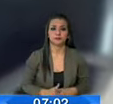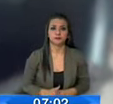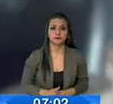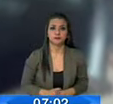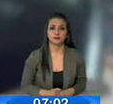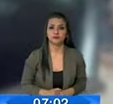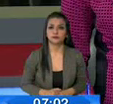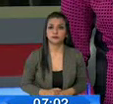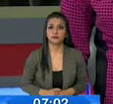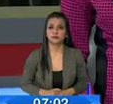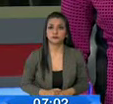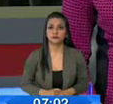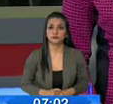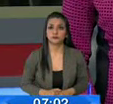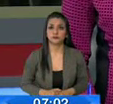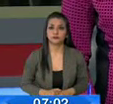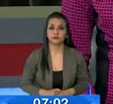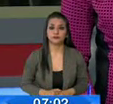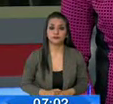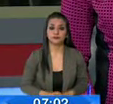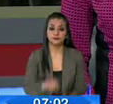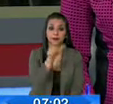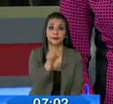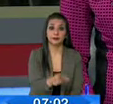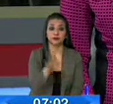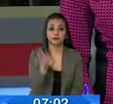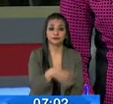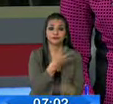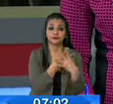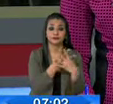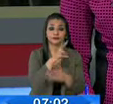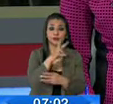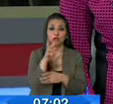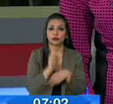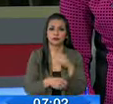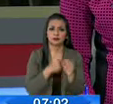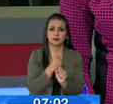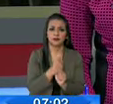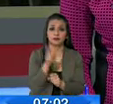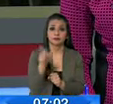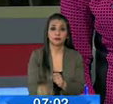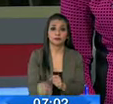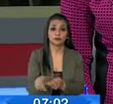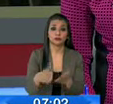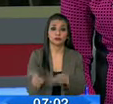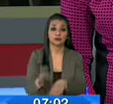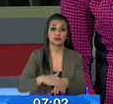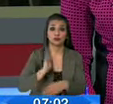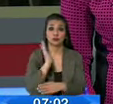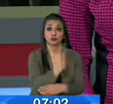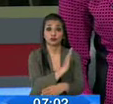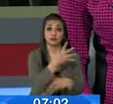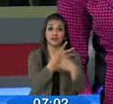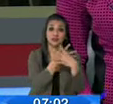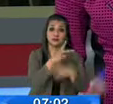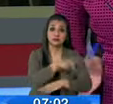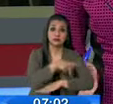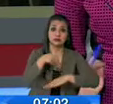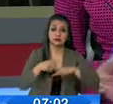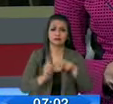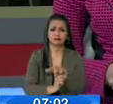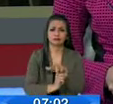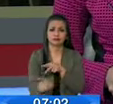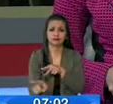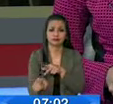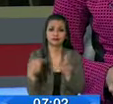Casamen. Un sentenciado a 22 años de prisión por asesinato se fugó del centro de detención provisional de Pichincha. Se presume